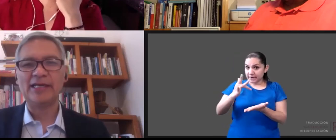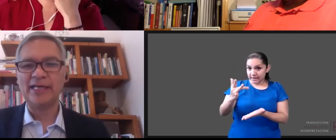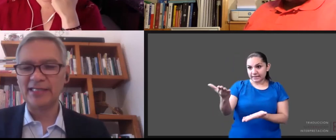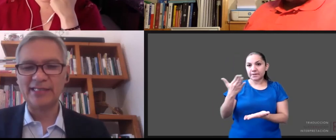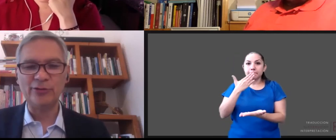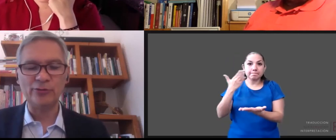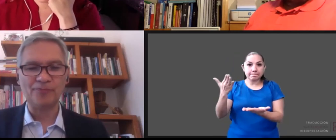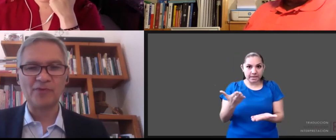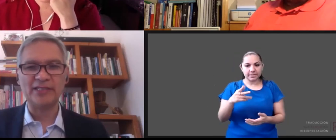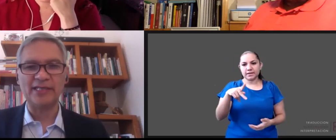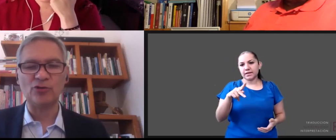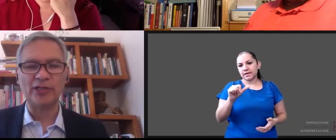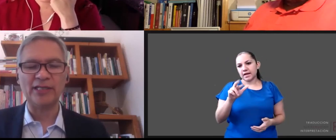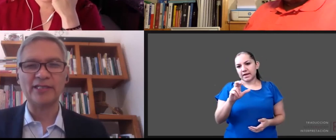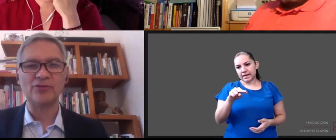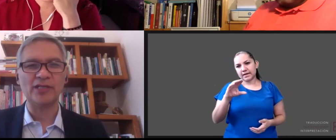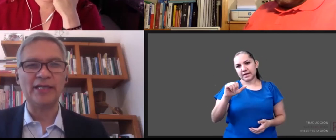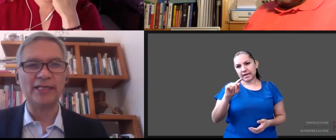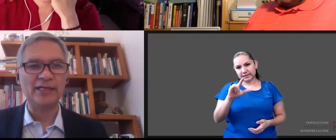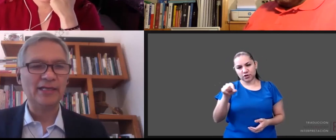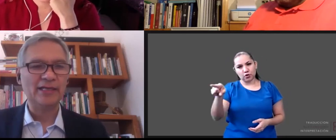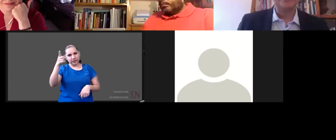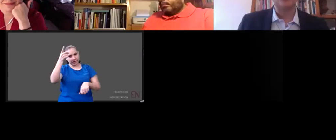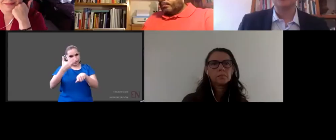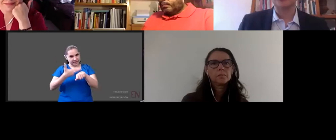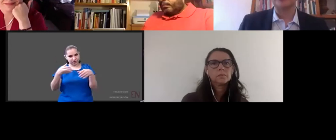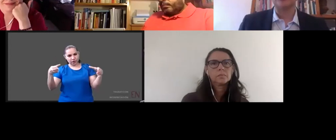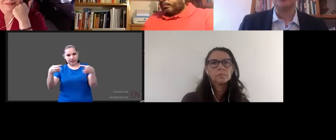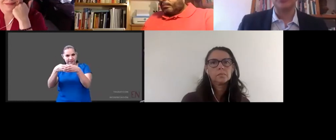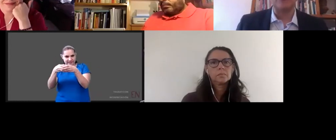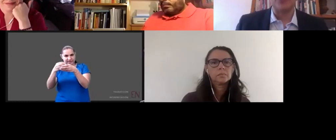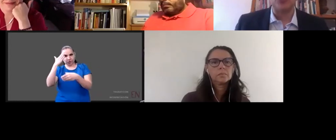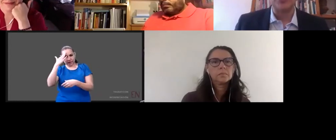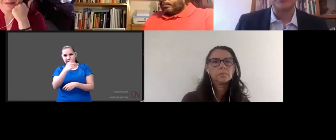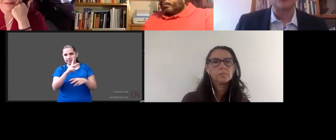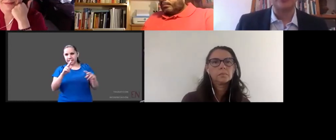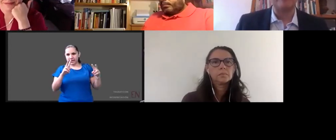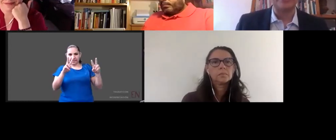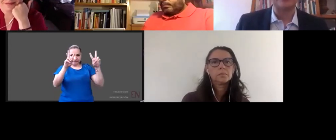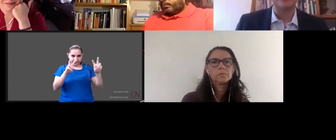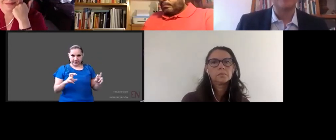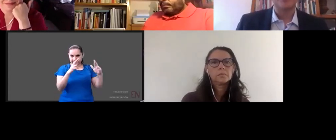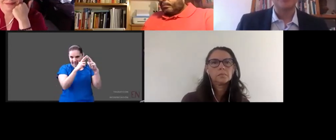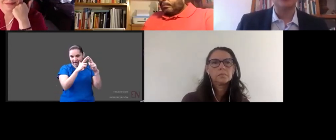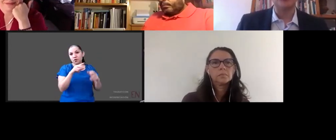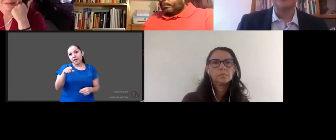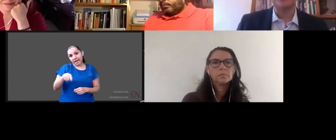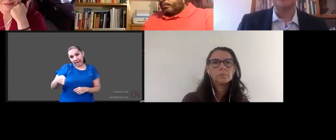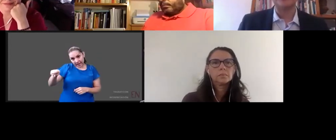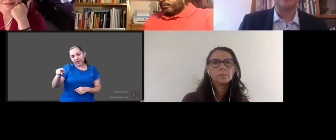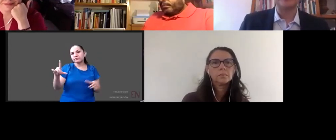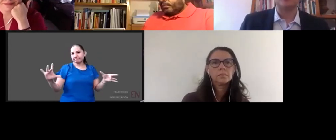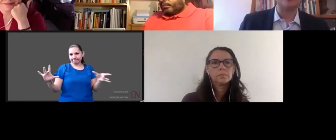a Karen Castillo, que es directora en la Dirección General de Asuntos Religiosos y que fueron nuestras contrapartes en toda